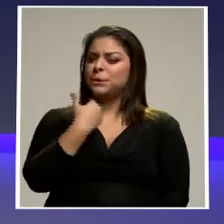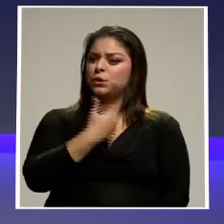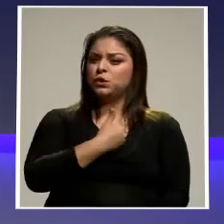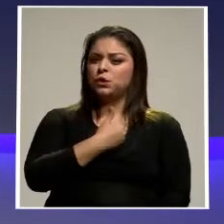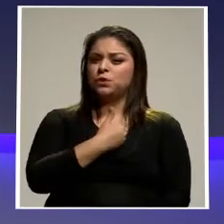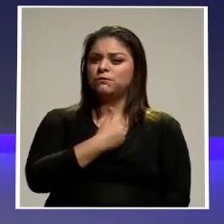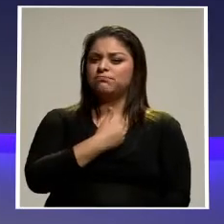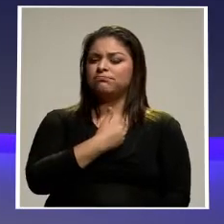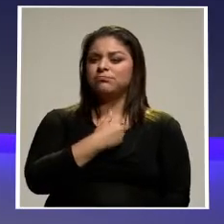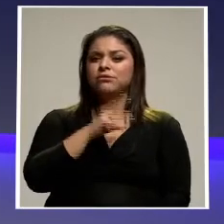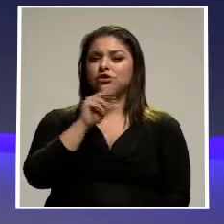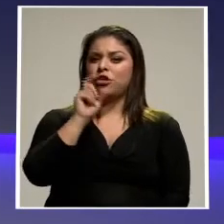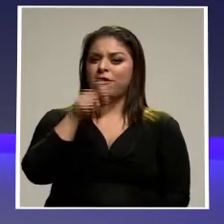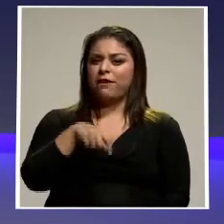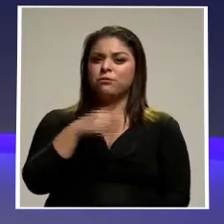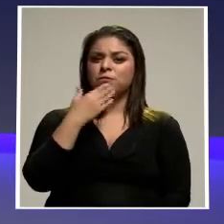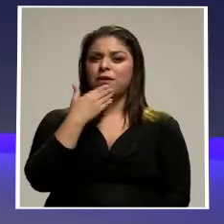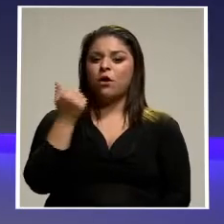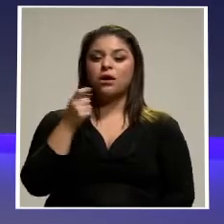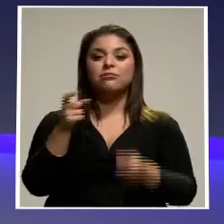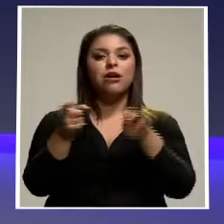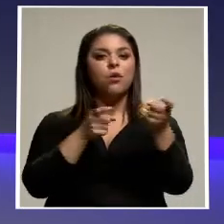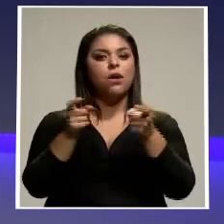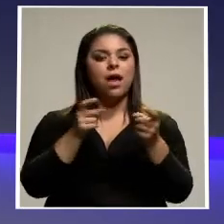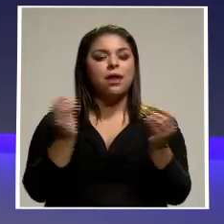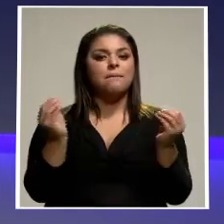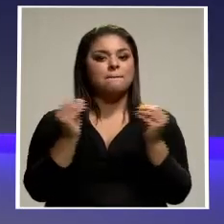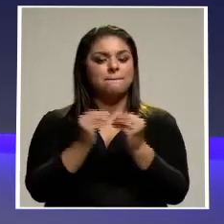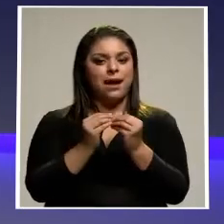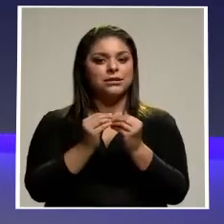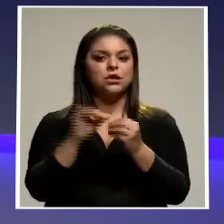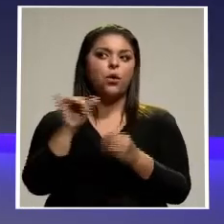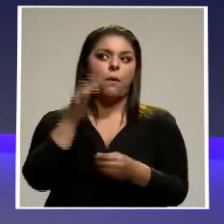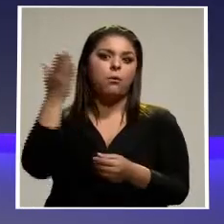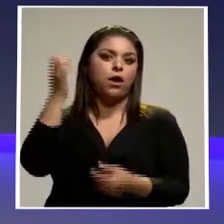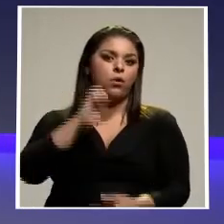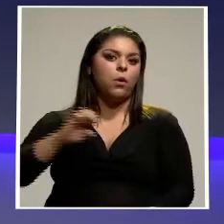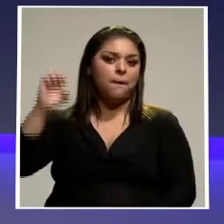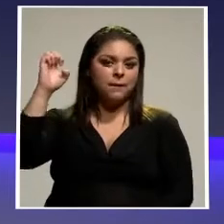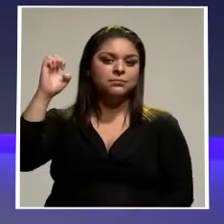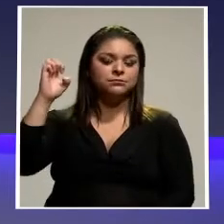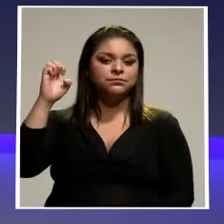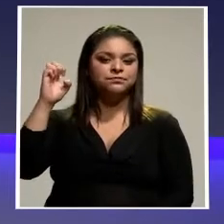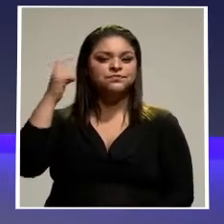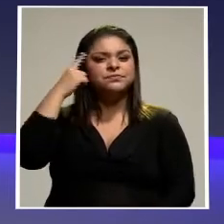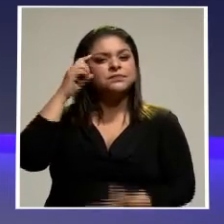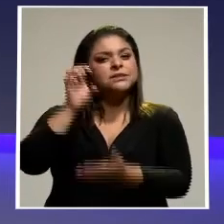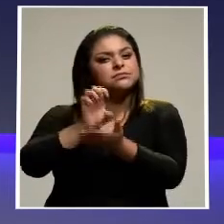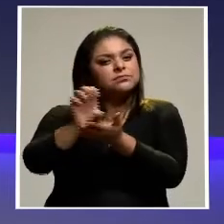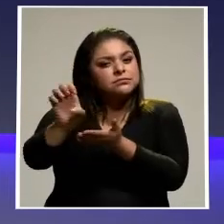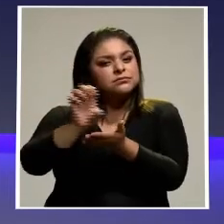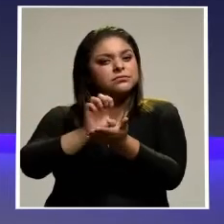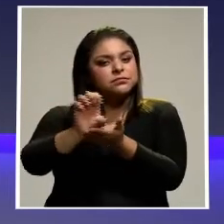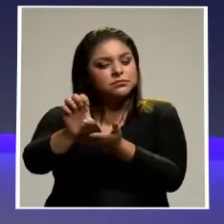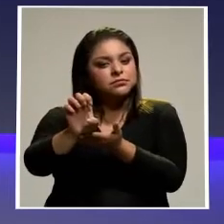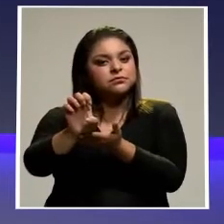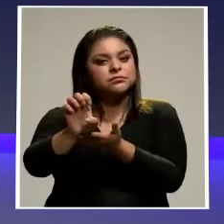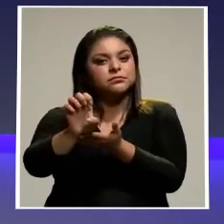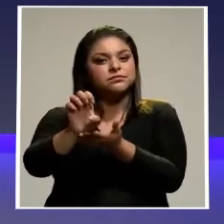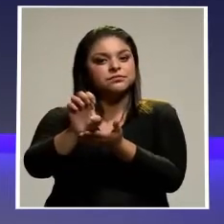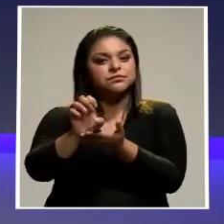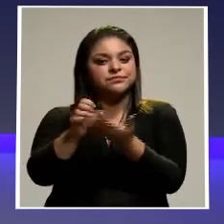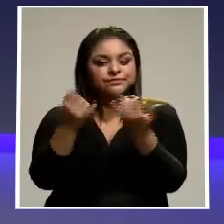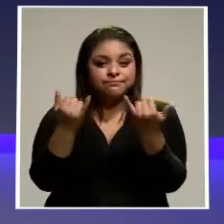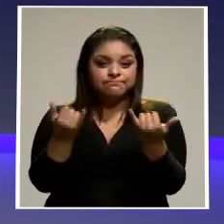a una regulación más moderada, como el sistema europeo, para evitar lo que